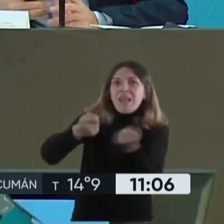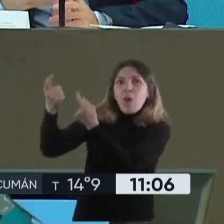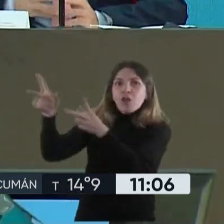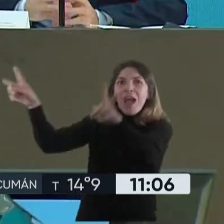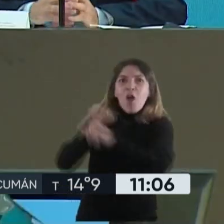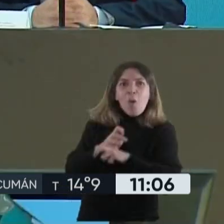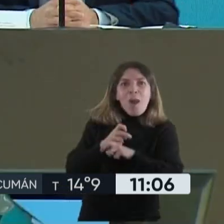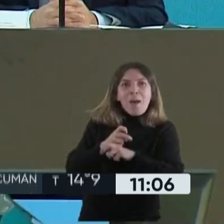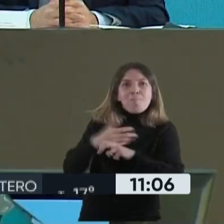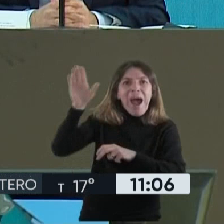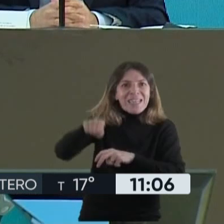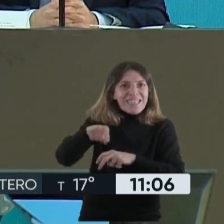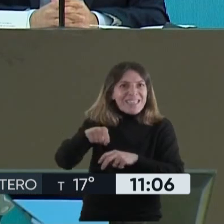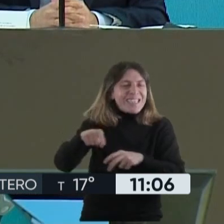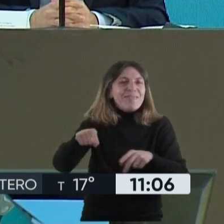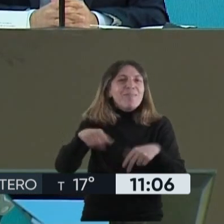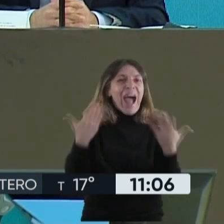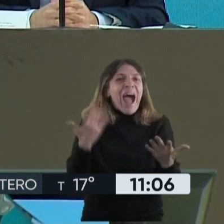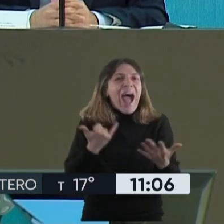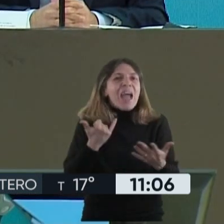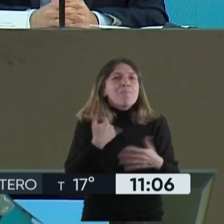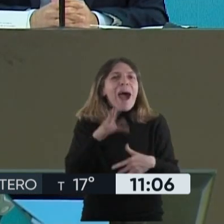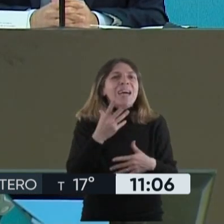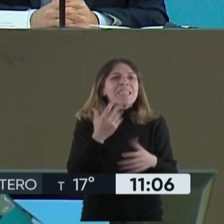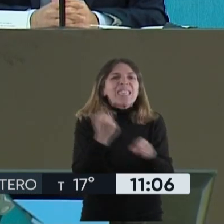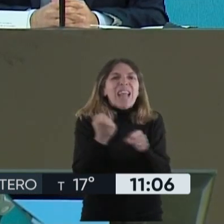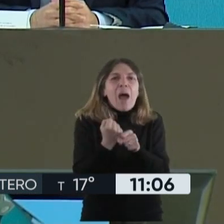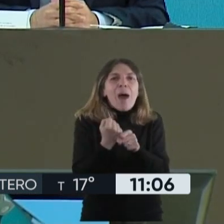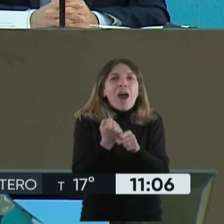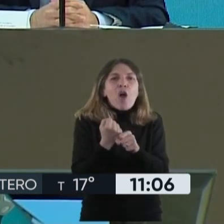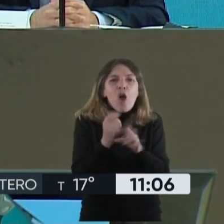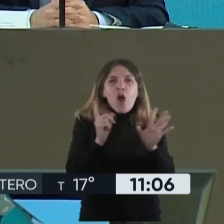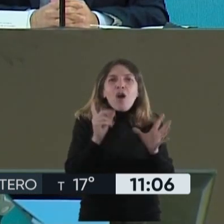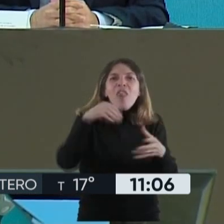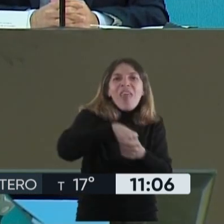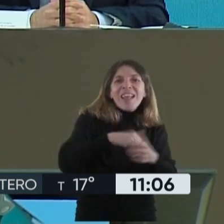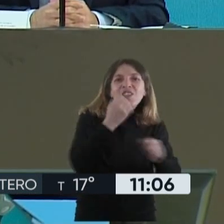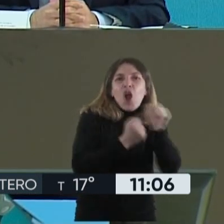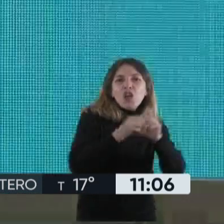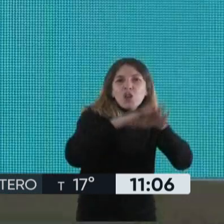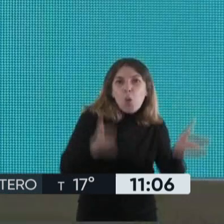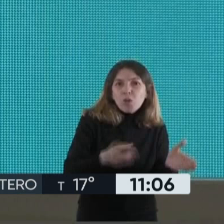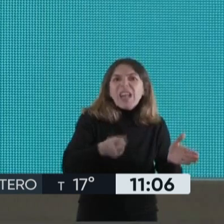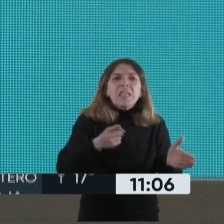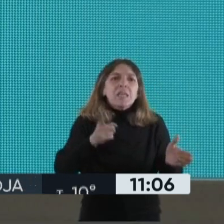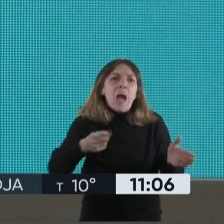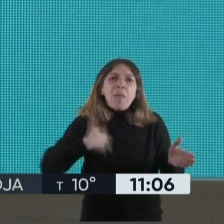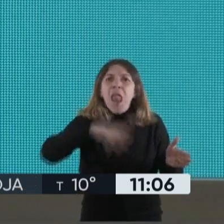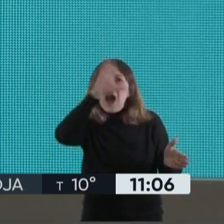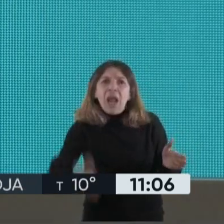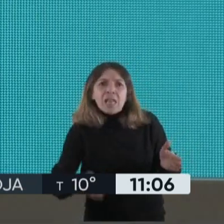De esta forma se impulsa también un mayor valor agregado nacional en la producción hidrocarburífera y un crecimiento federal de la inversión